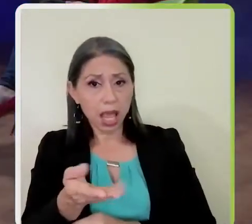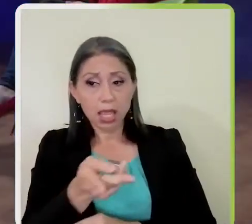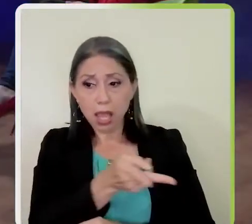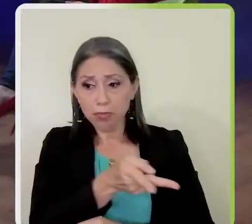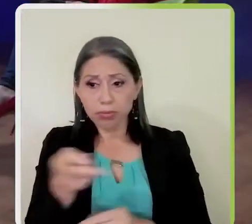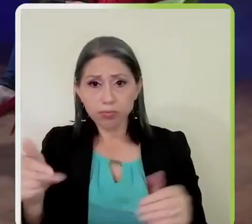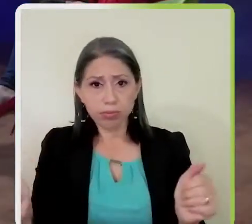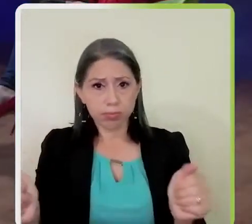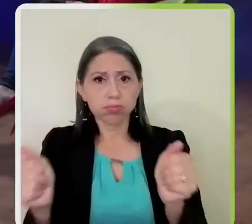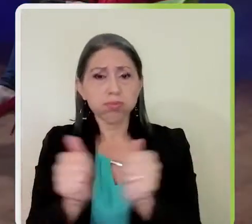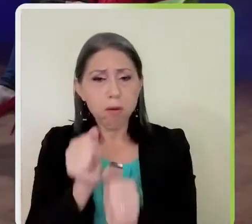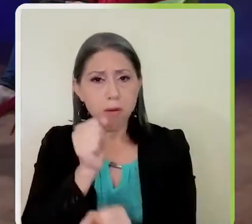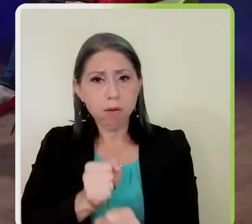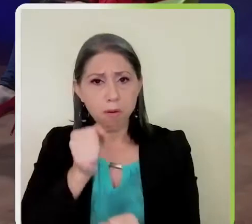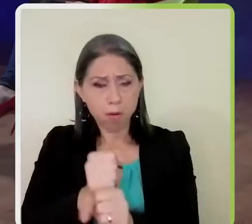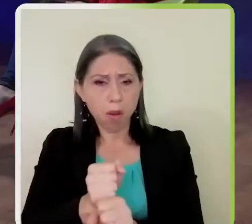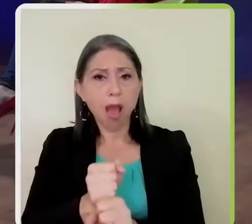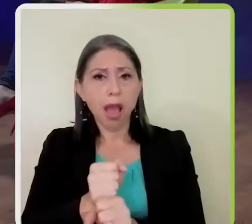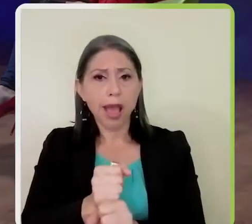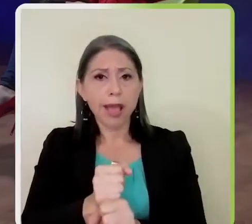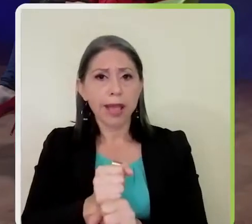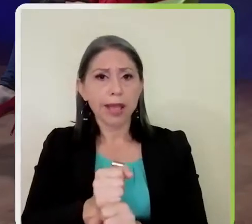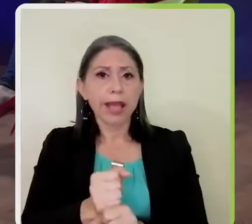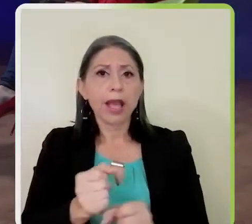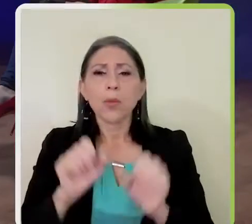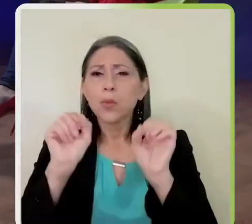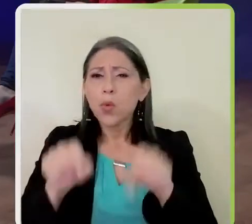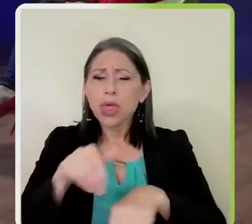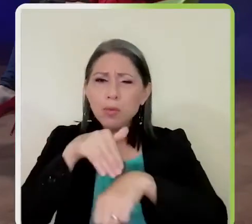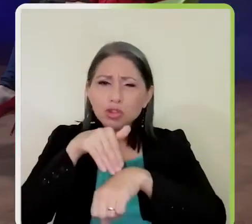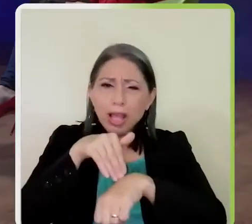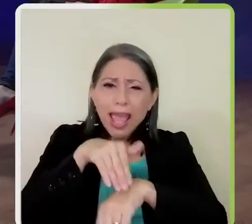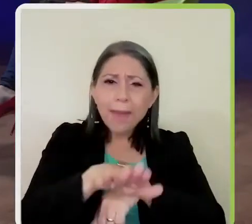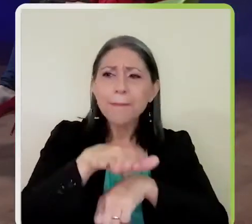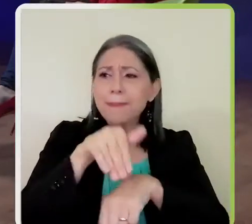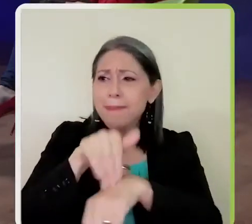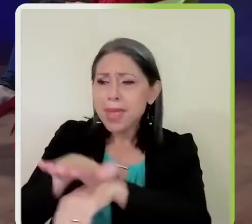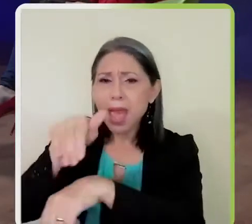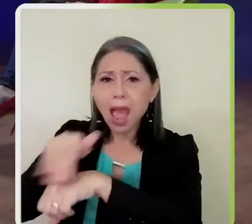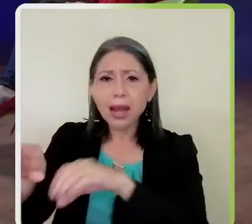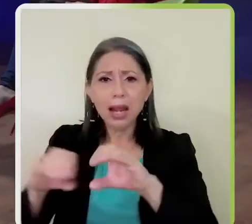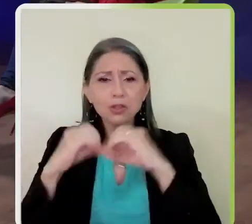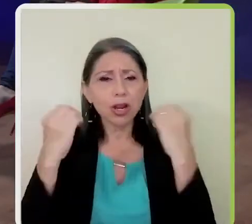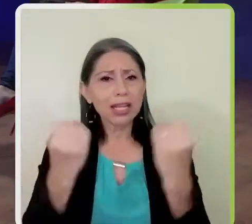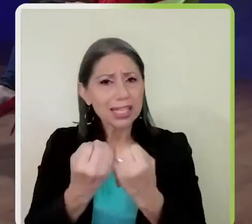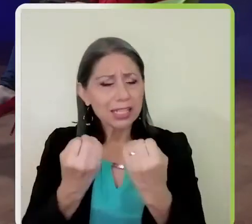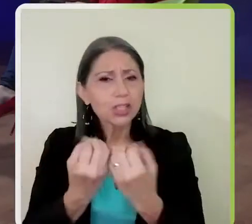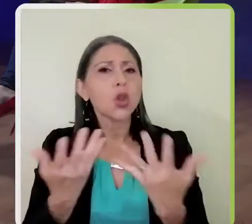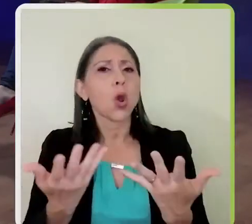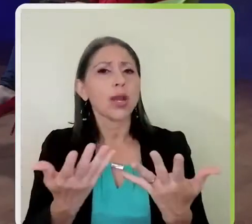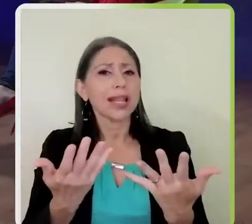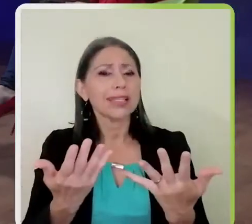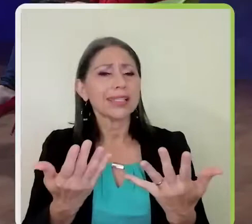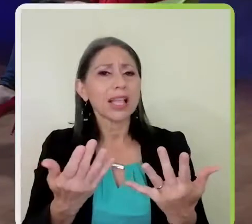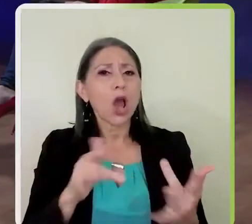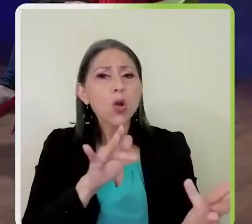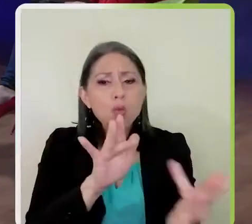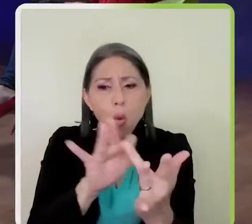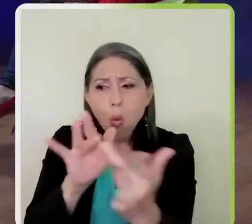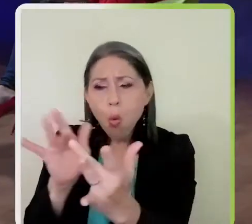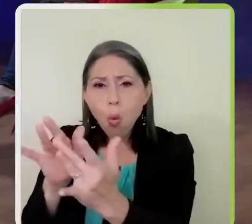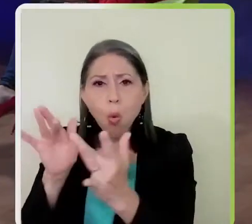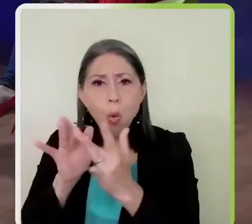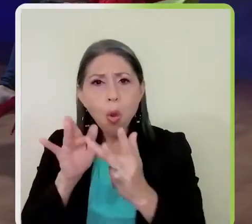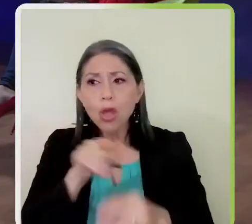en conjunto, pudimos enviar a todas las organizaciones los diferentes tipos de enlaces en donde se